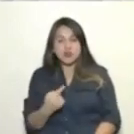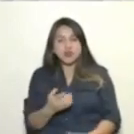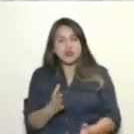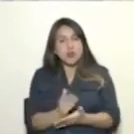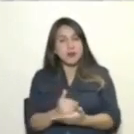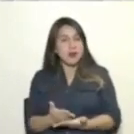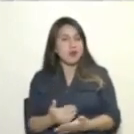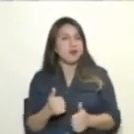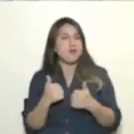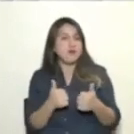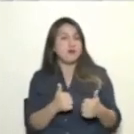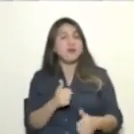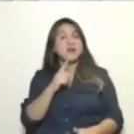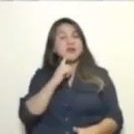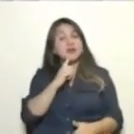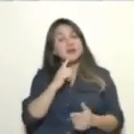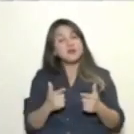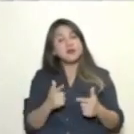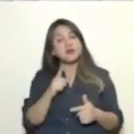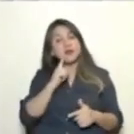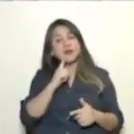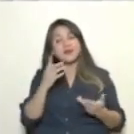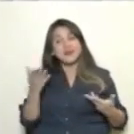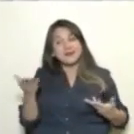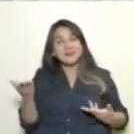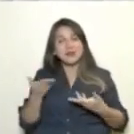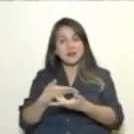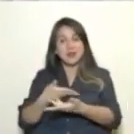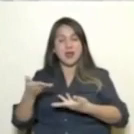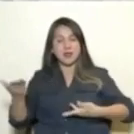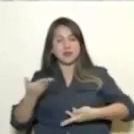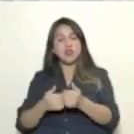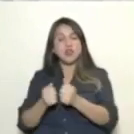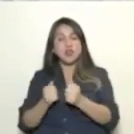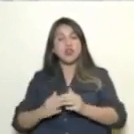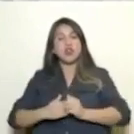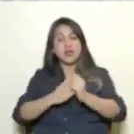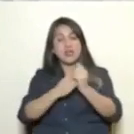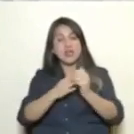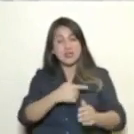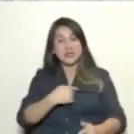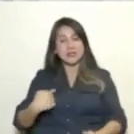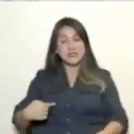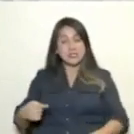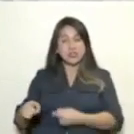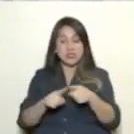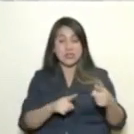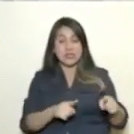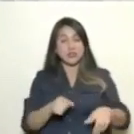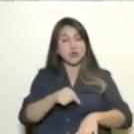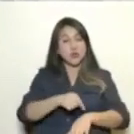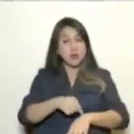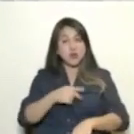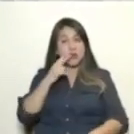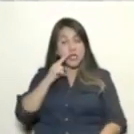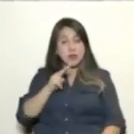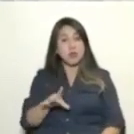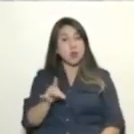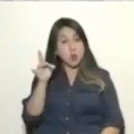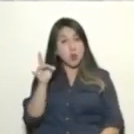He tenido el privilegio de tener interacción con los dirigentes chinos en distintos momentos y me doy cuenta